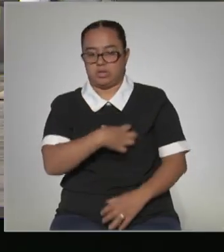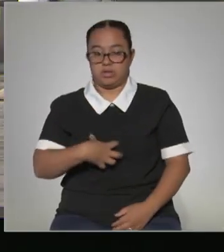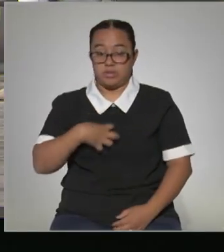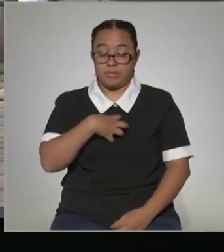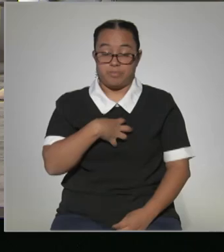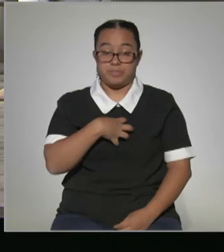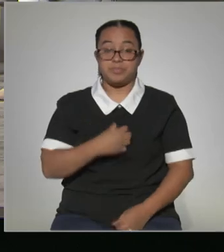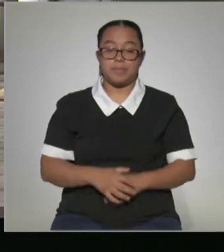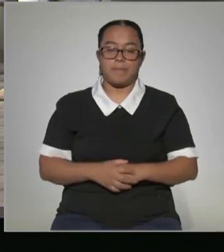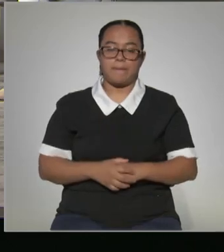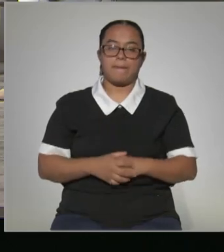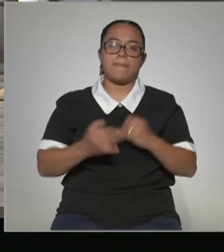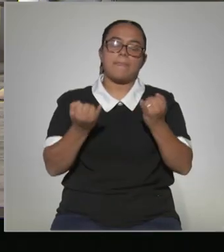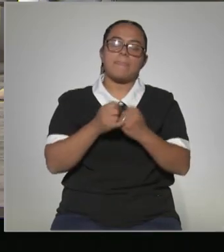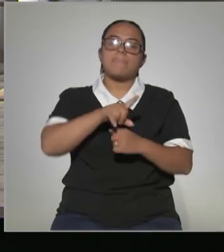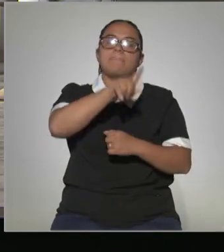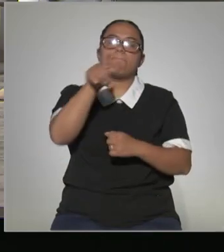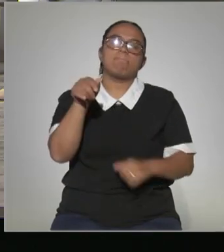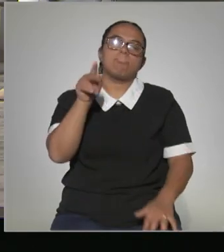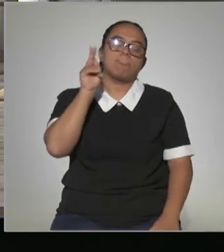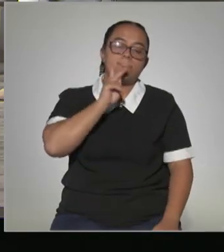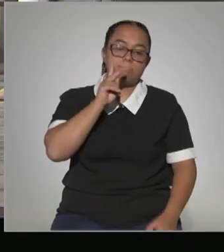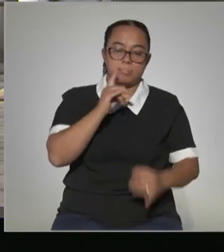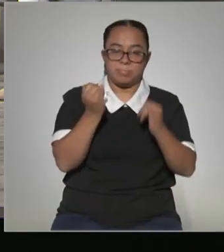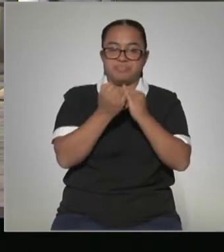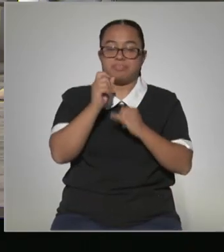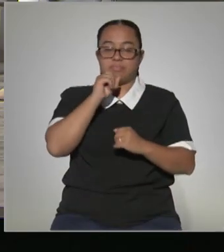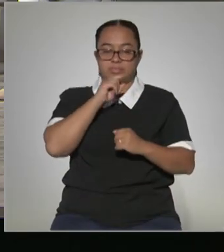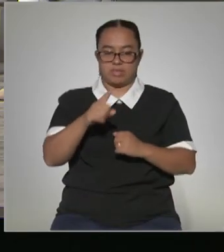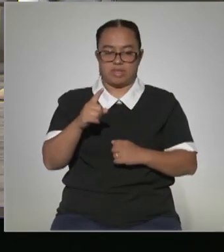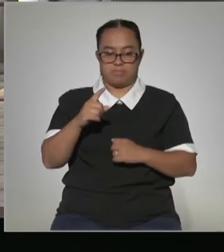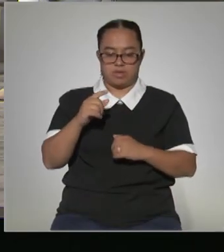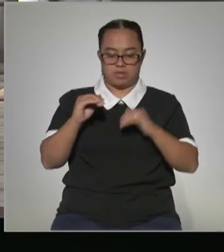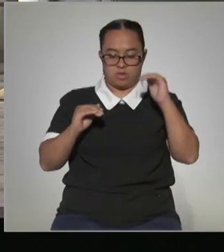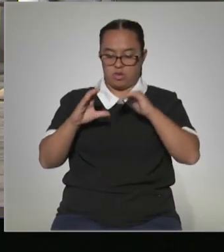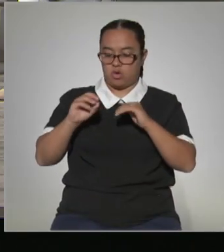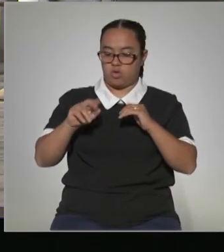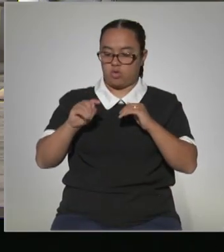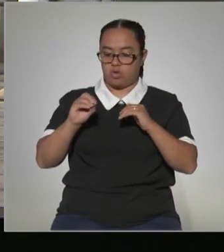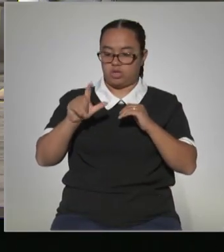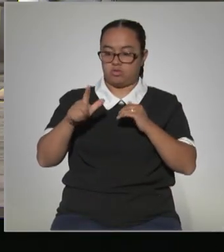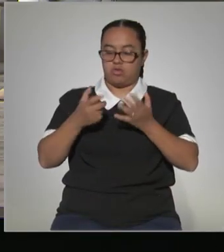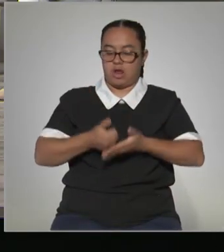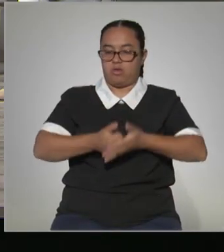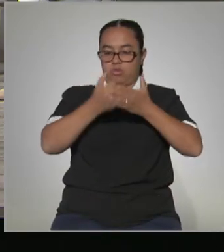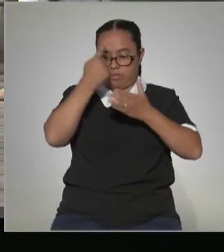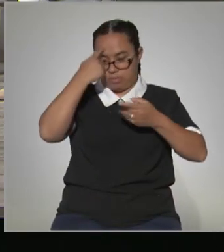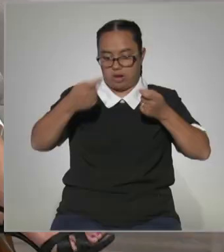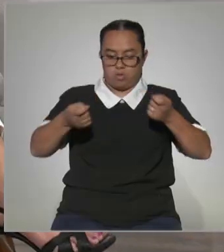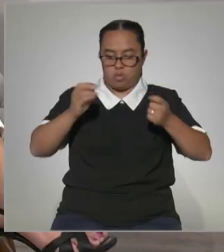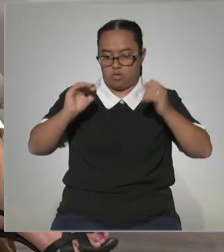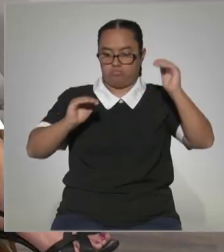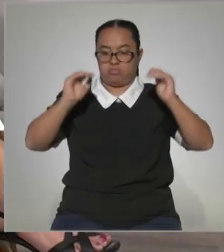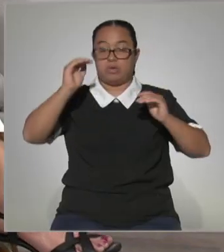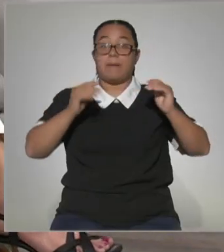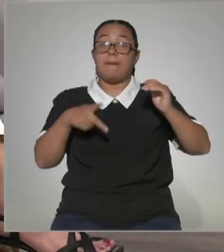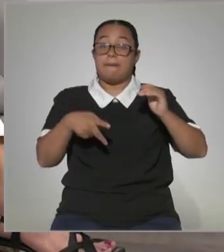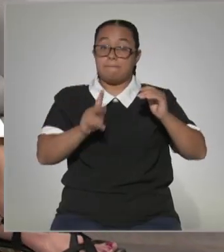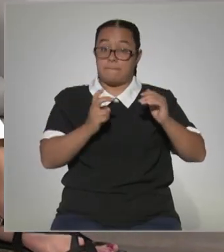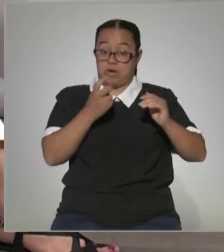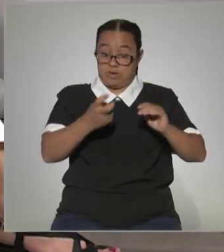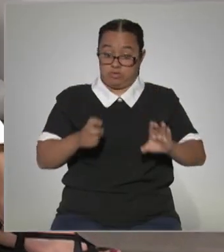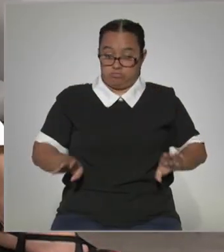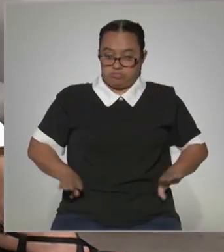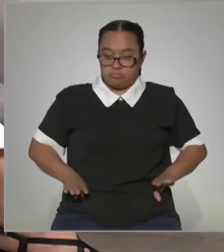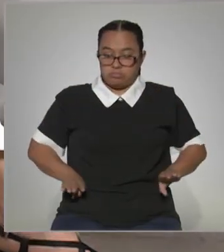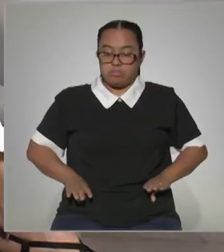Y en experimentos posteriores se ha visto que altera también la segregación de los niveles de cortisol, ¿no? Precisamente. Entonces, la actitud, ¿no?